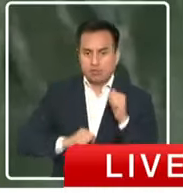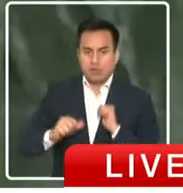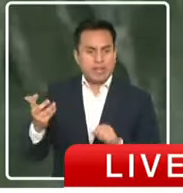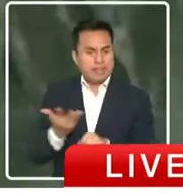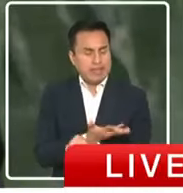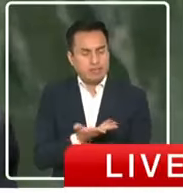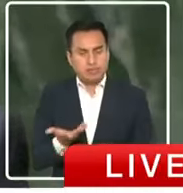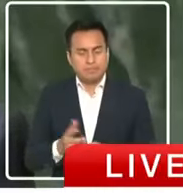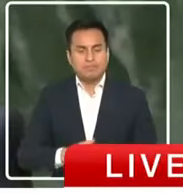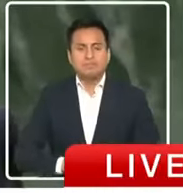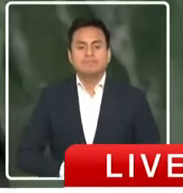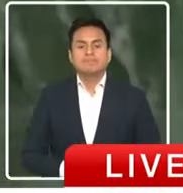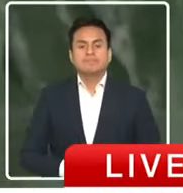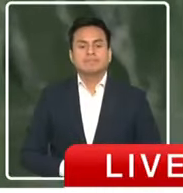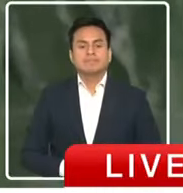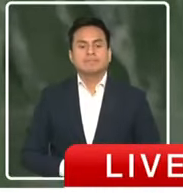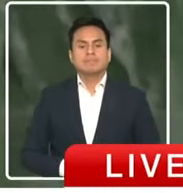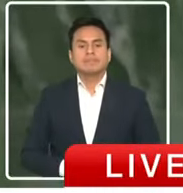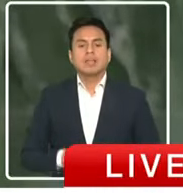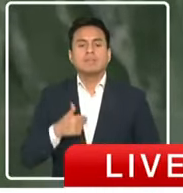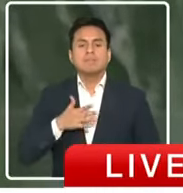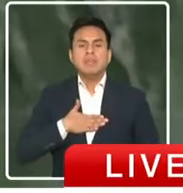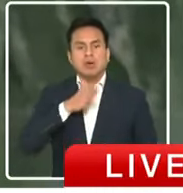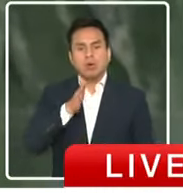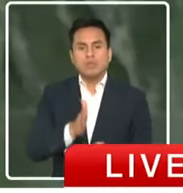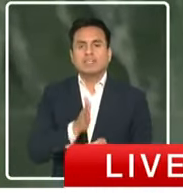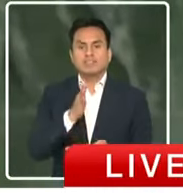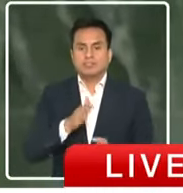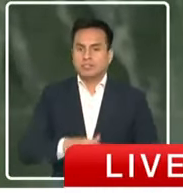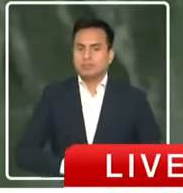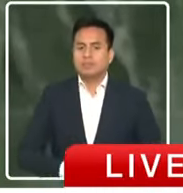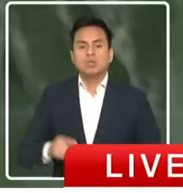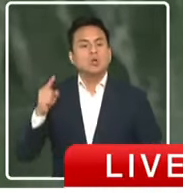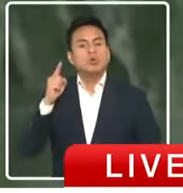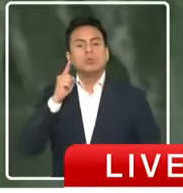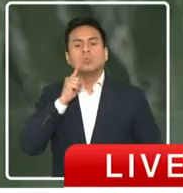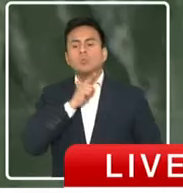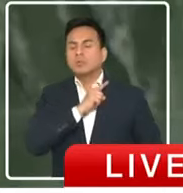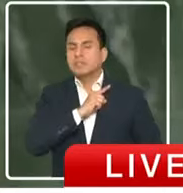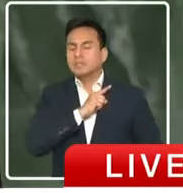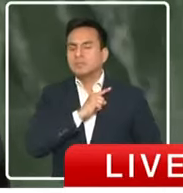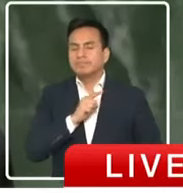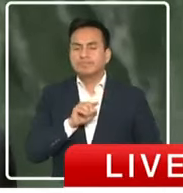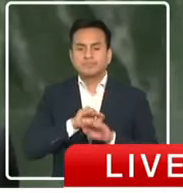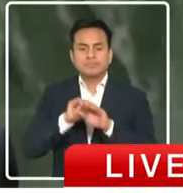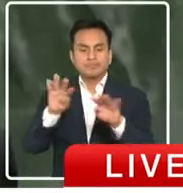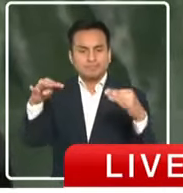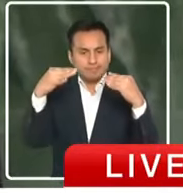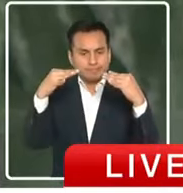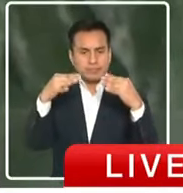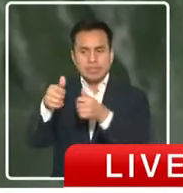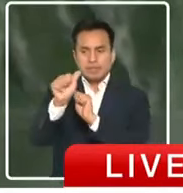daño. Y es mi obligación, por último, llamar la atención